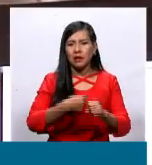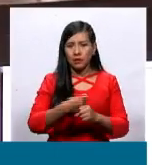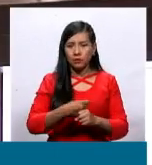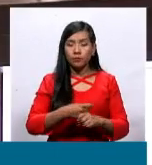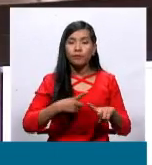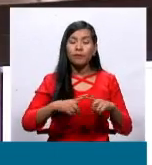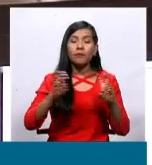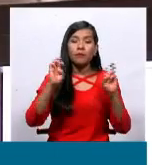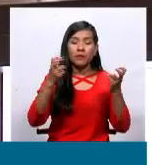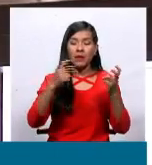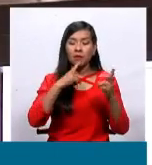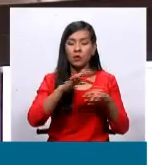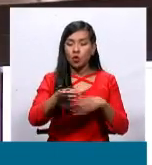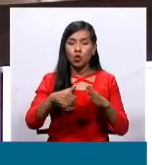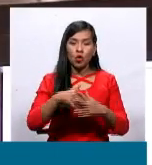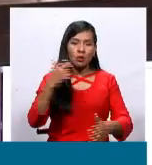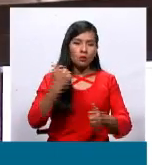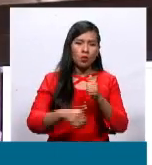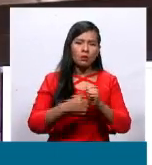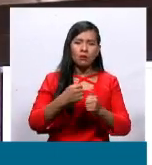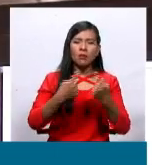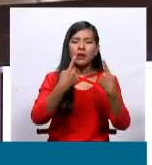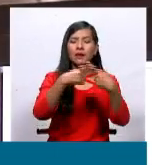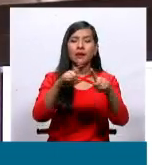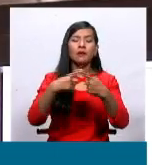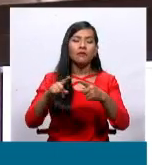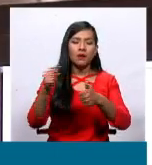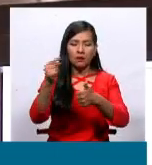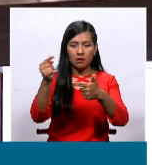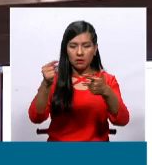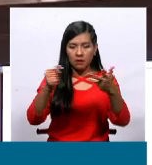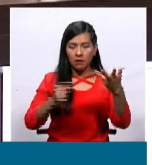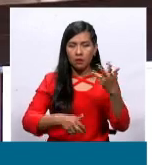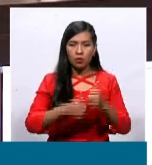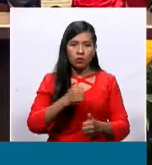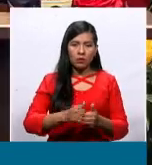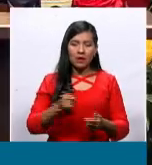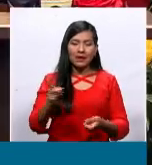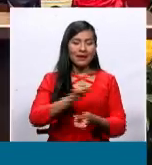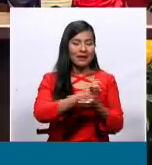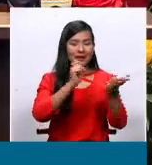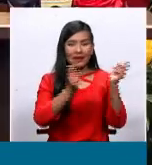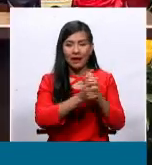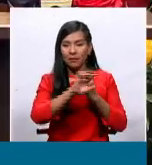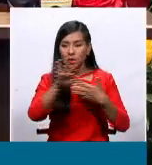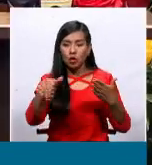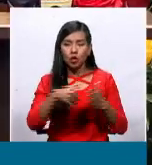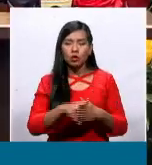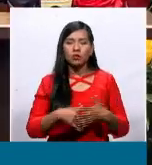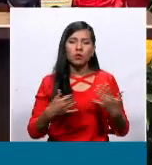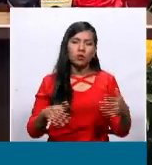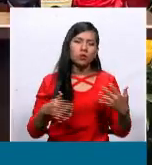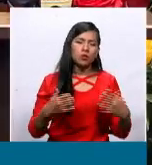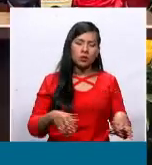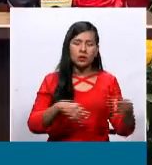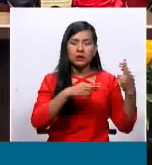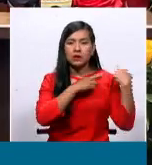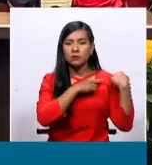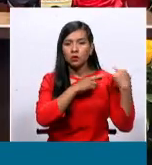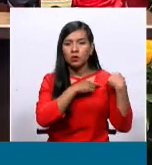crisis multidimensional y el desmontar esa crisis multidimensional implica pues mucha